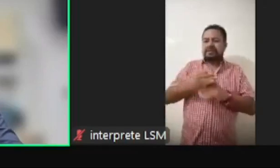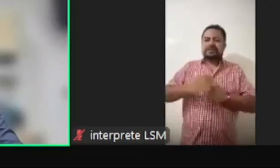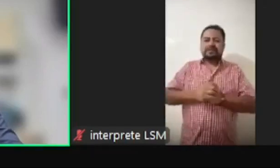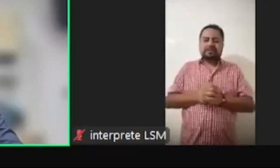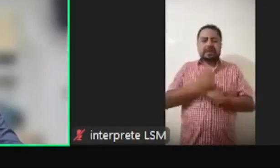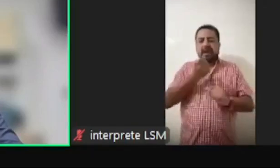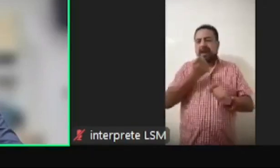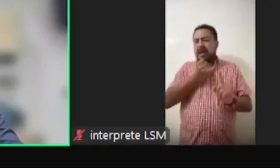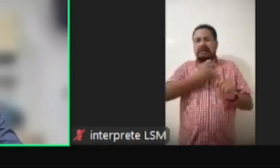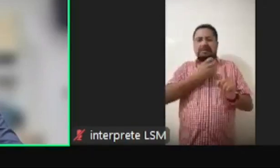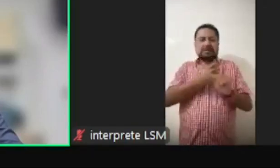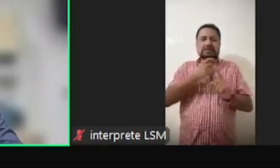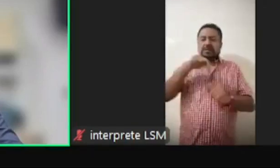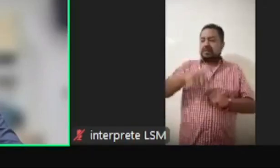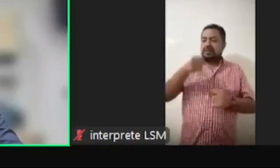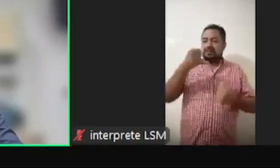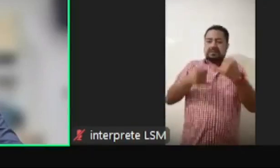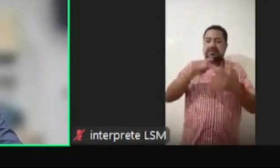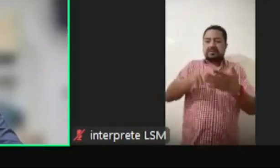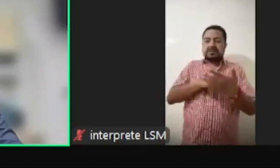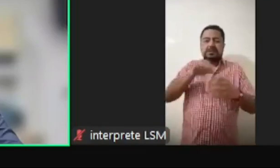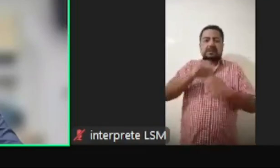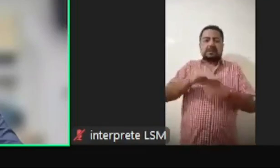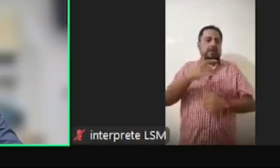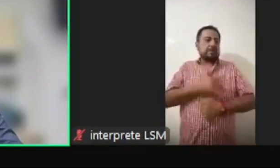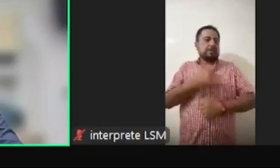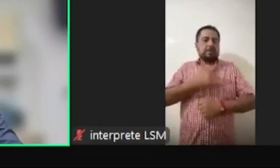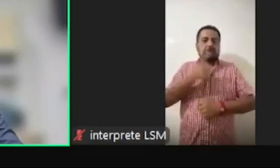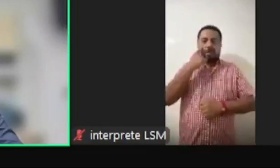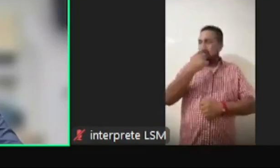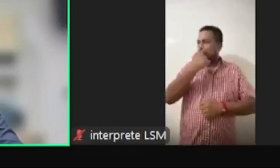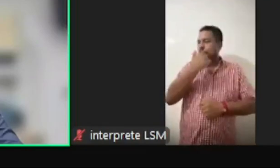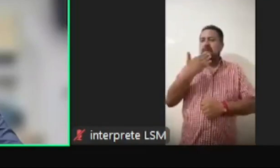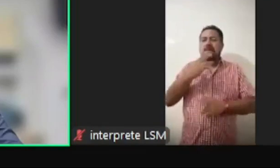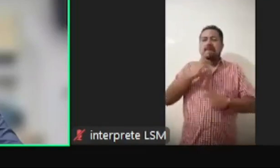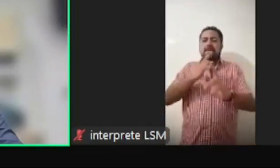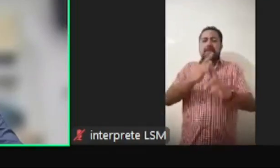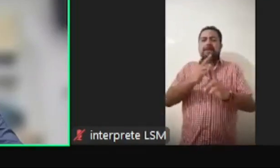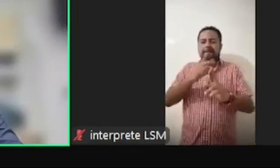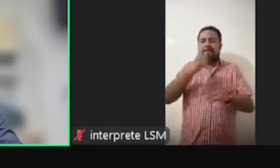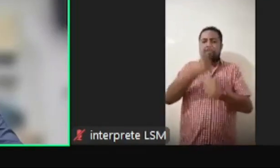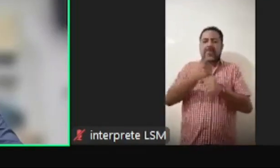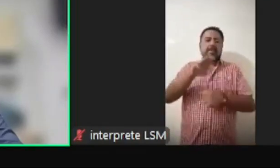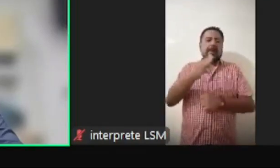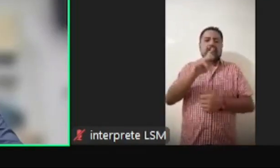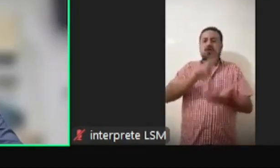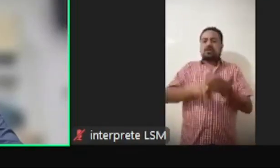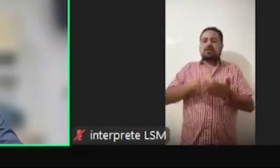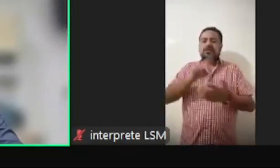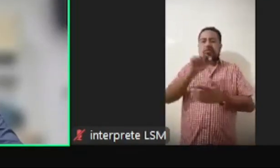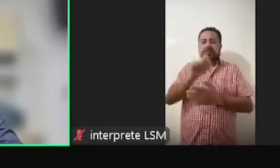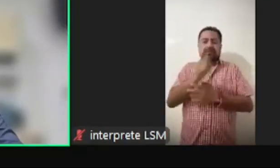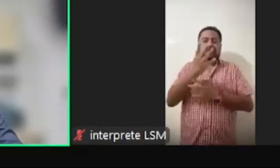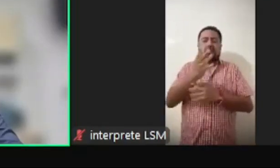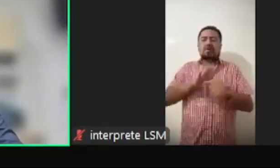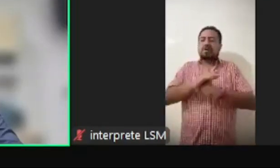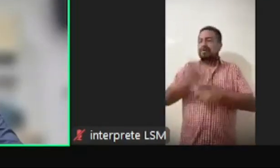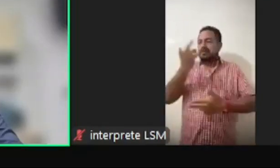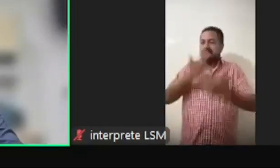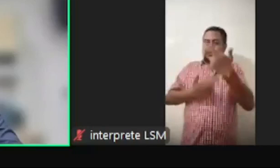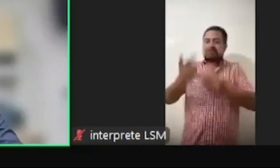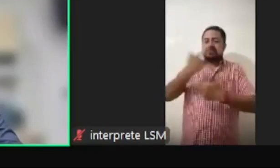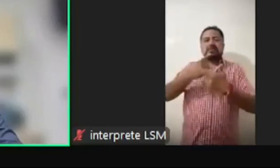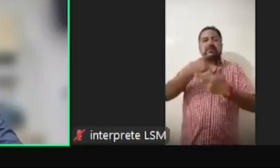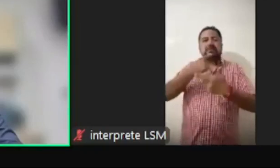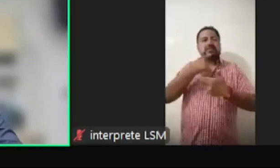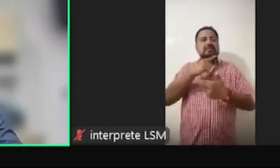este Tribunal Electoral estima tener por cumplida la resolución del 1 de mayo del 2024 que revocó el acuerdo impugnado y concedió a